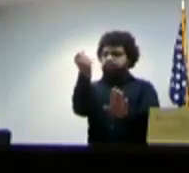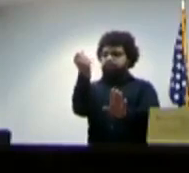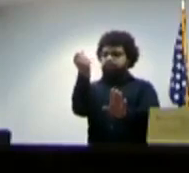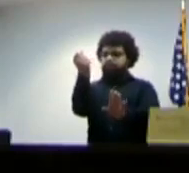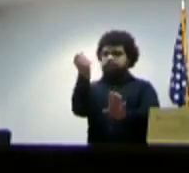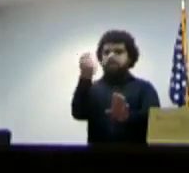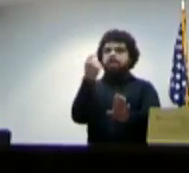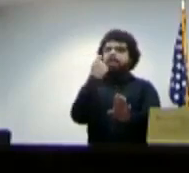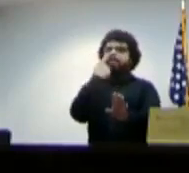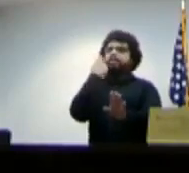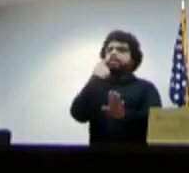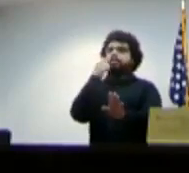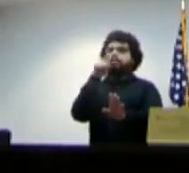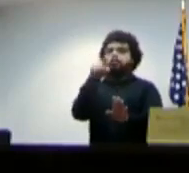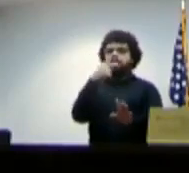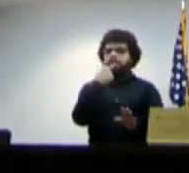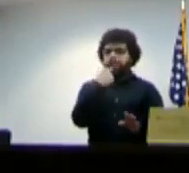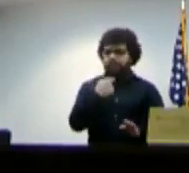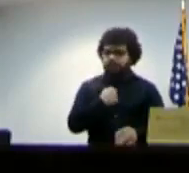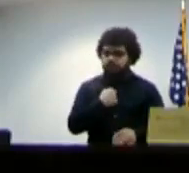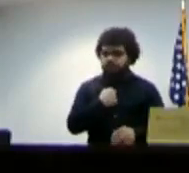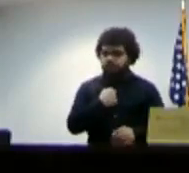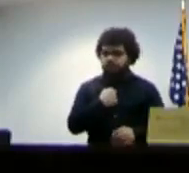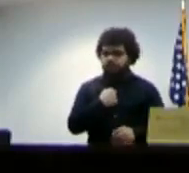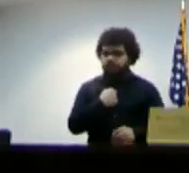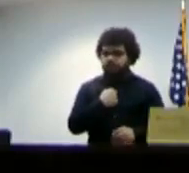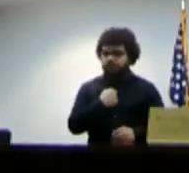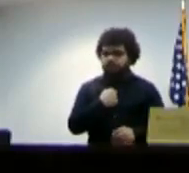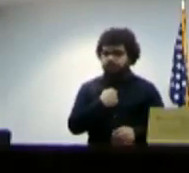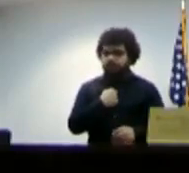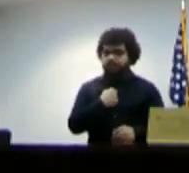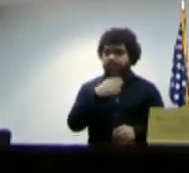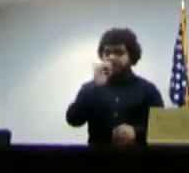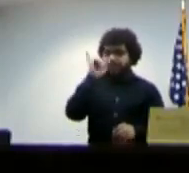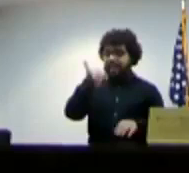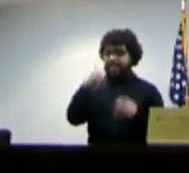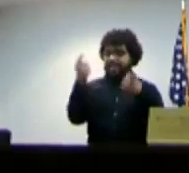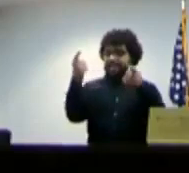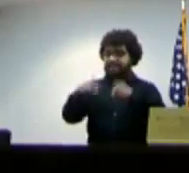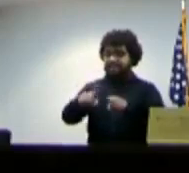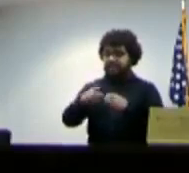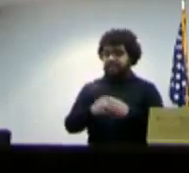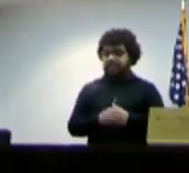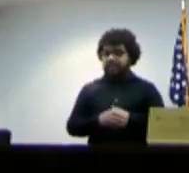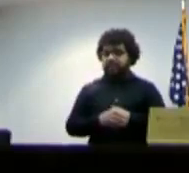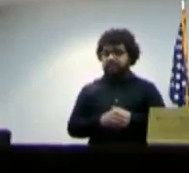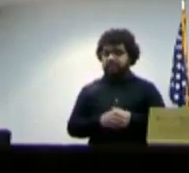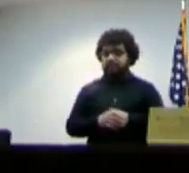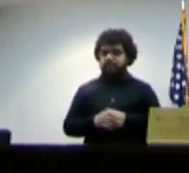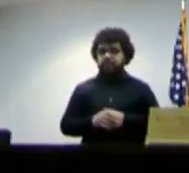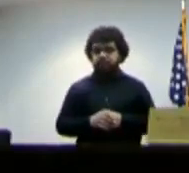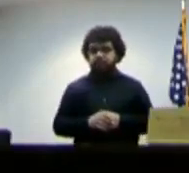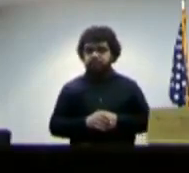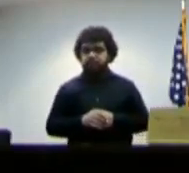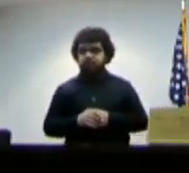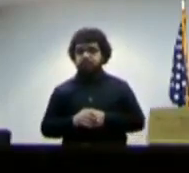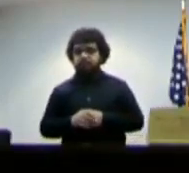Hace un rato atrás usted me dijo a mí que ese incidente no afectó